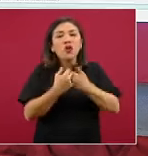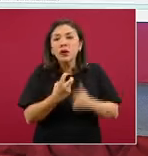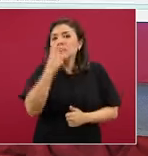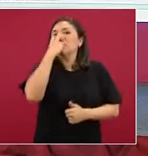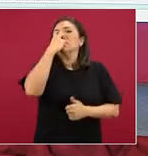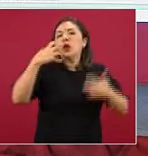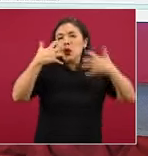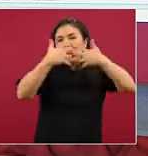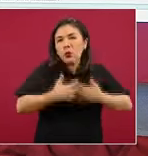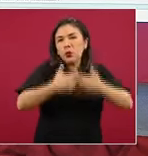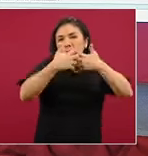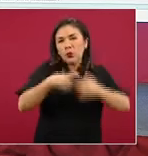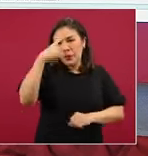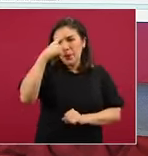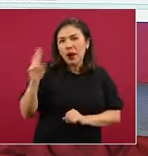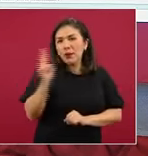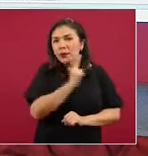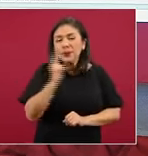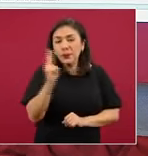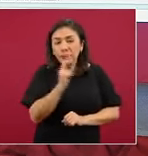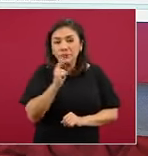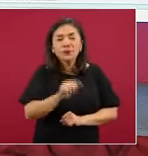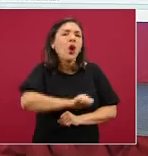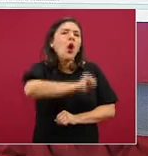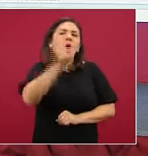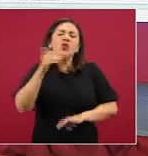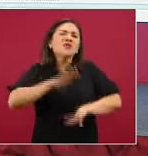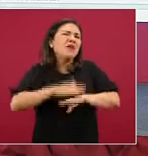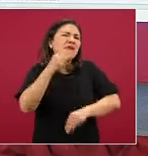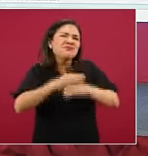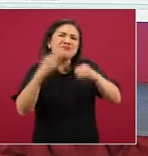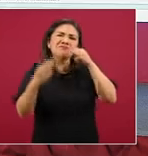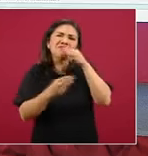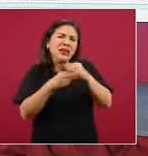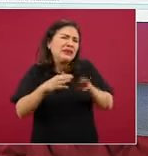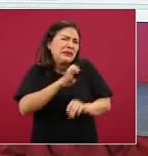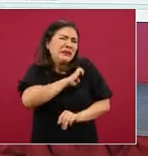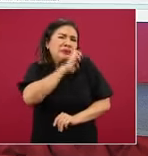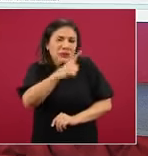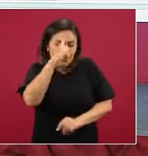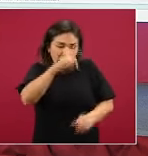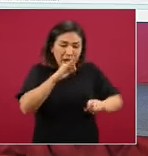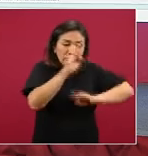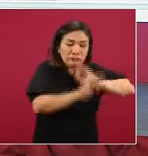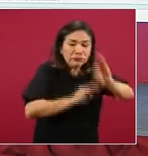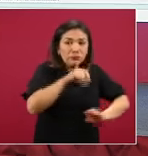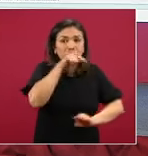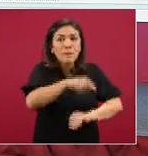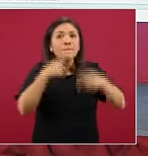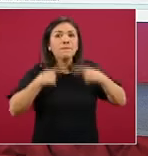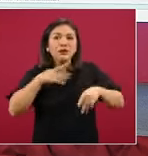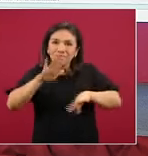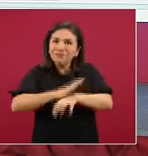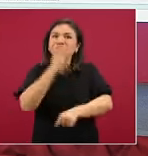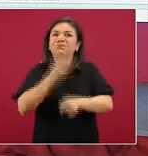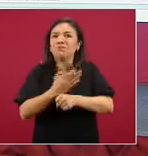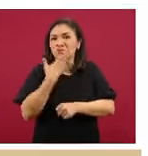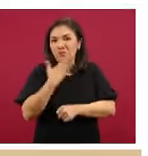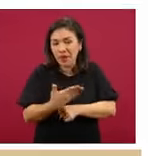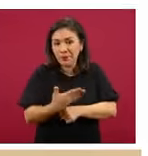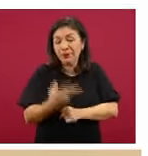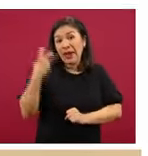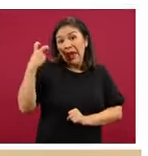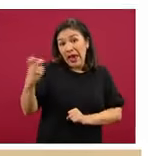ventilación mecánica y con mucho otro tipo de insumos para mantener los signos vitales estables. Y en este